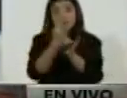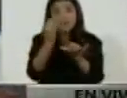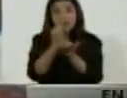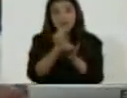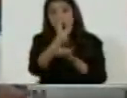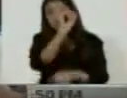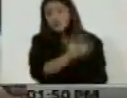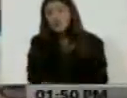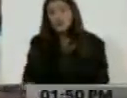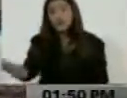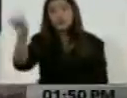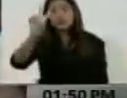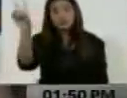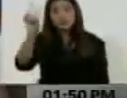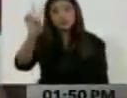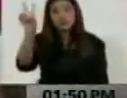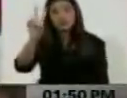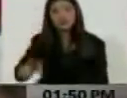y ancho